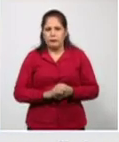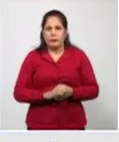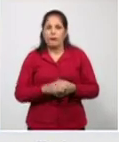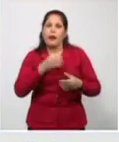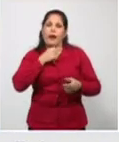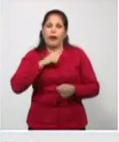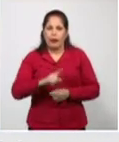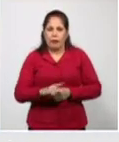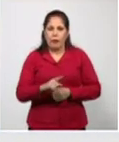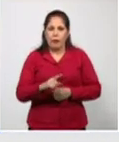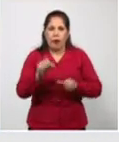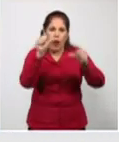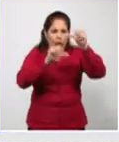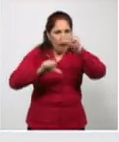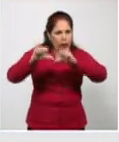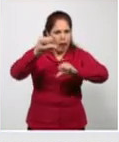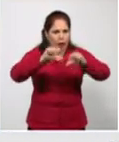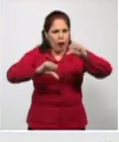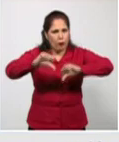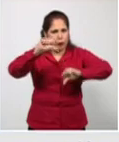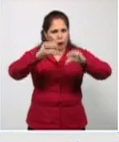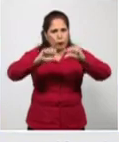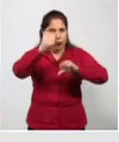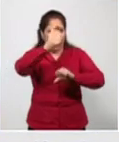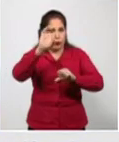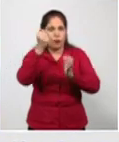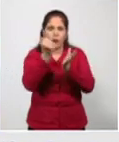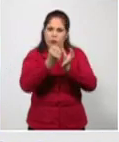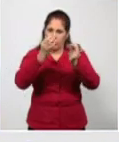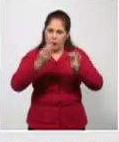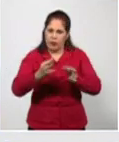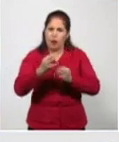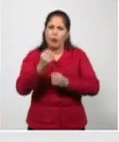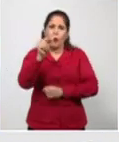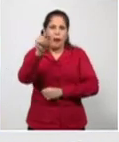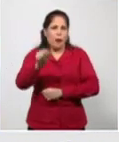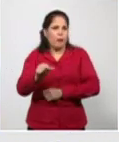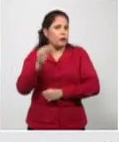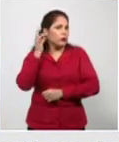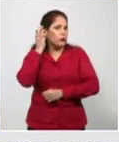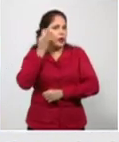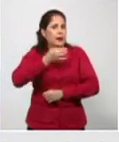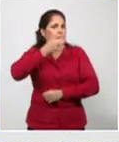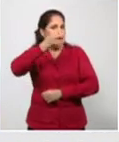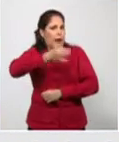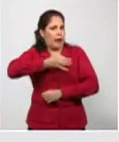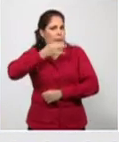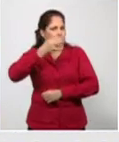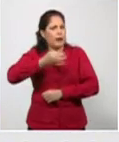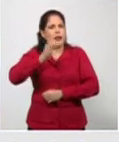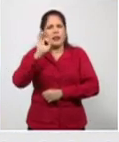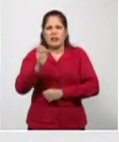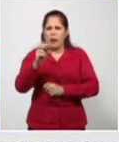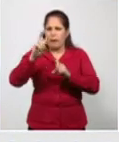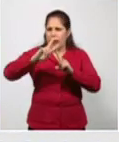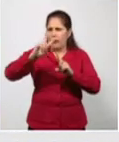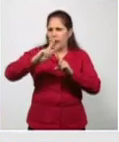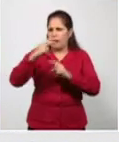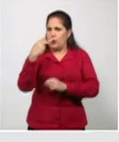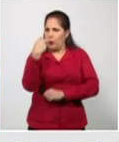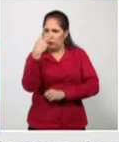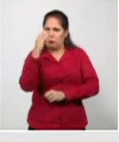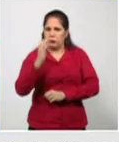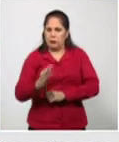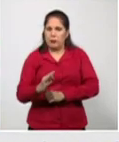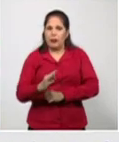de laboratorios certificados, esta es una usuaria en redes sociales que nos escribe, fiel televidenta de esta transmisión, me